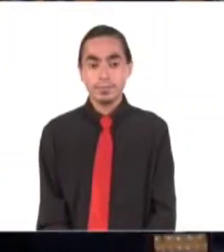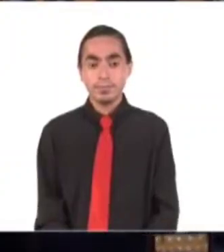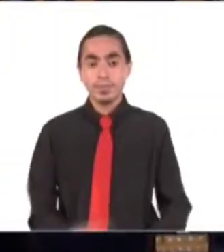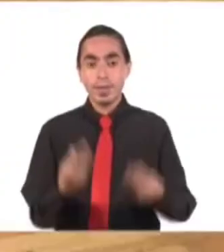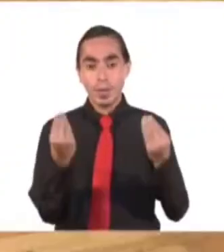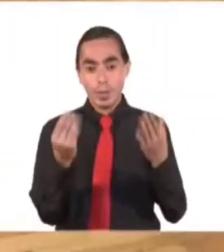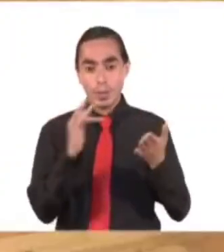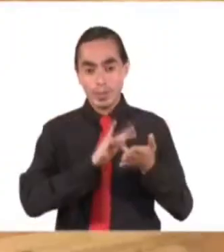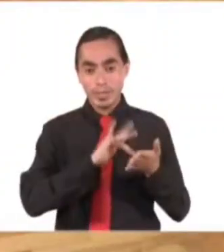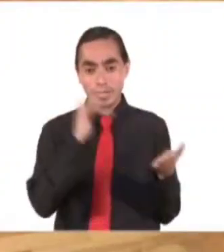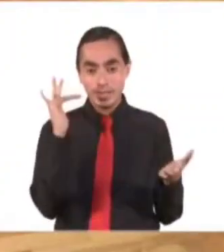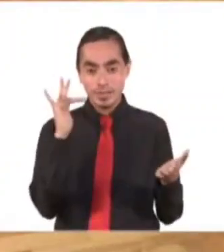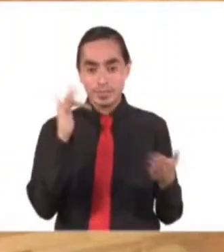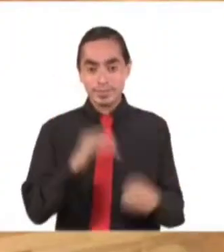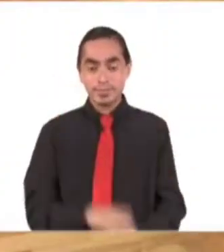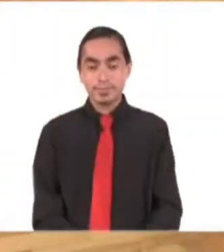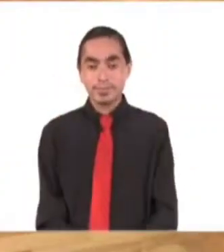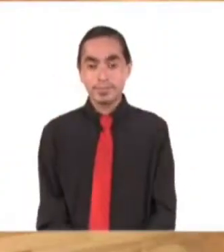Muchas gracias.